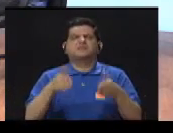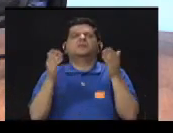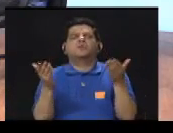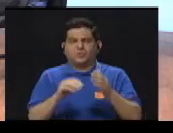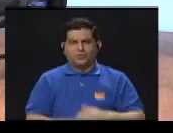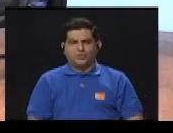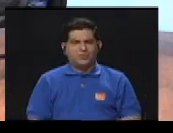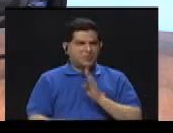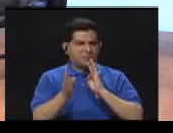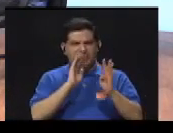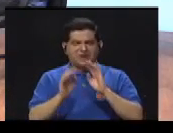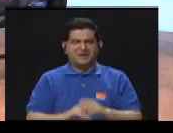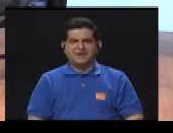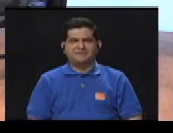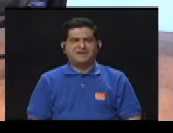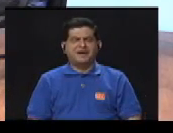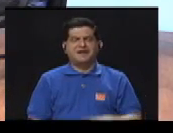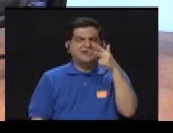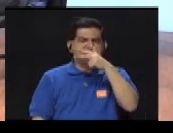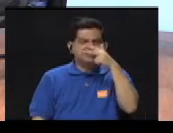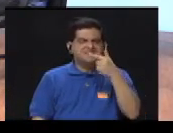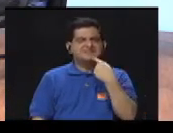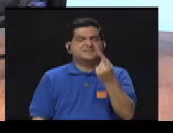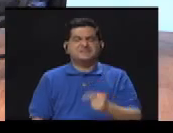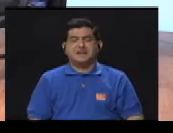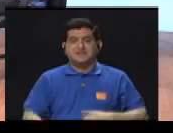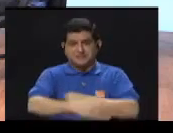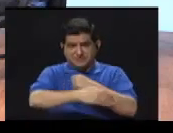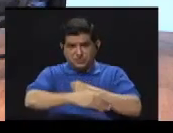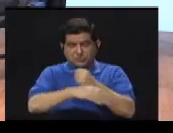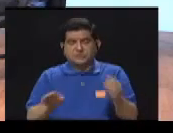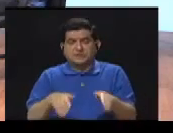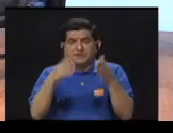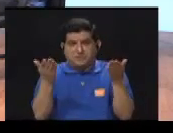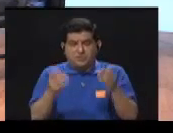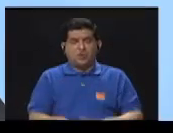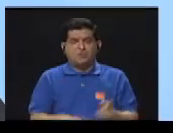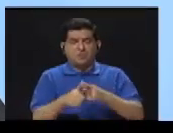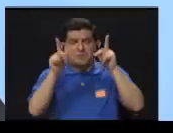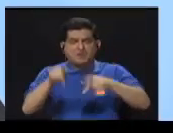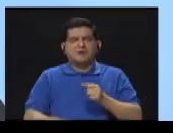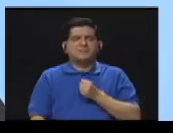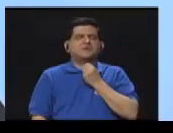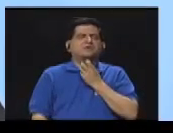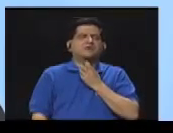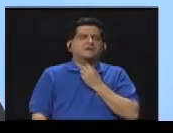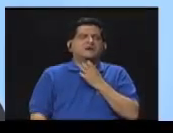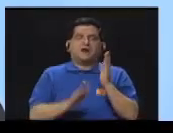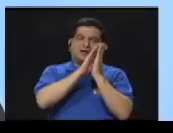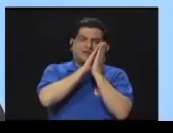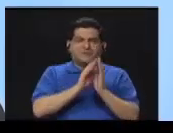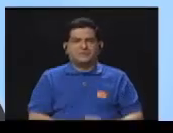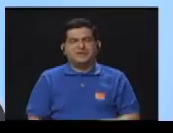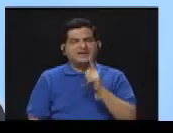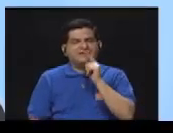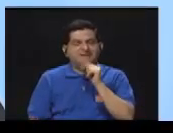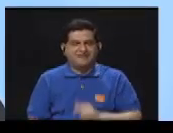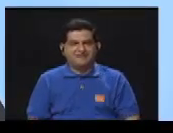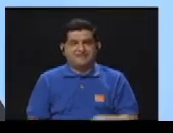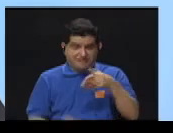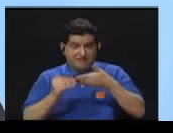relación, cómo hablan entre ellos, quién cuenta los chistes, cómo hacen la comida, quién es el primero que empieza a roncar y todo este tipo de